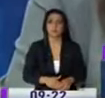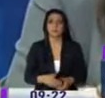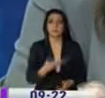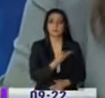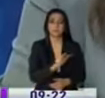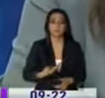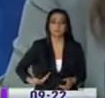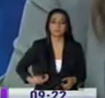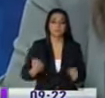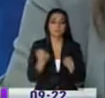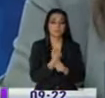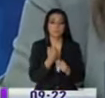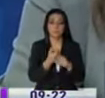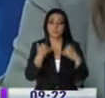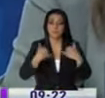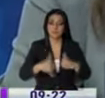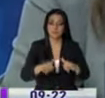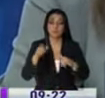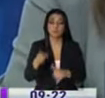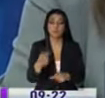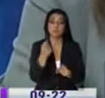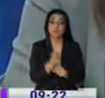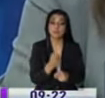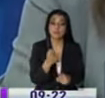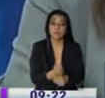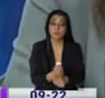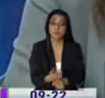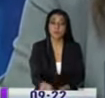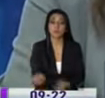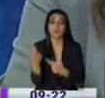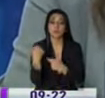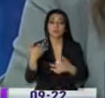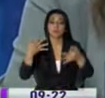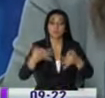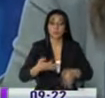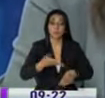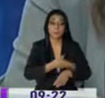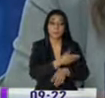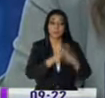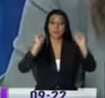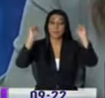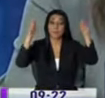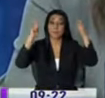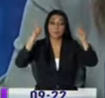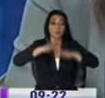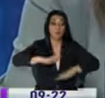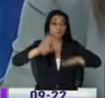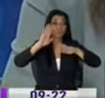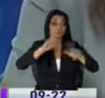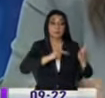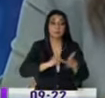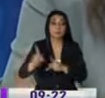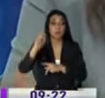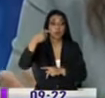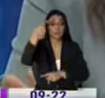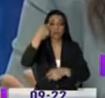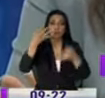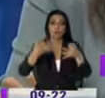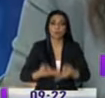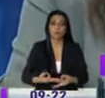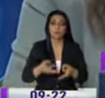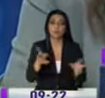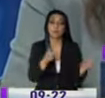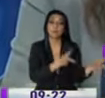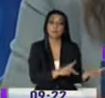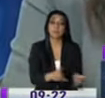sigue trabajando, sigue cumpliendo su trabajo y sus promesas de campaña y su plan de gobierno. Un plan, como vuelvo a